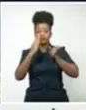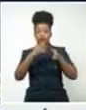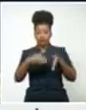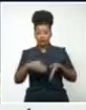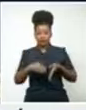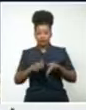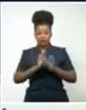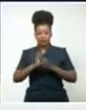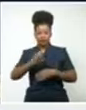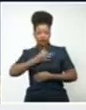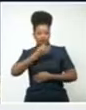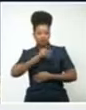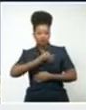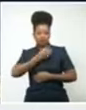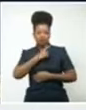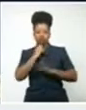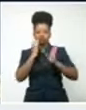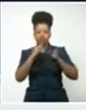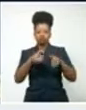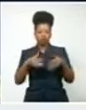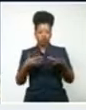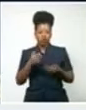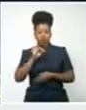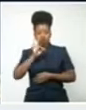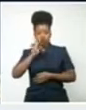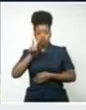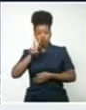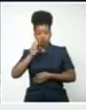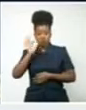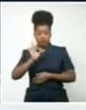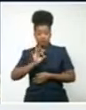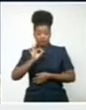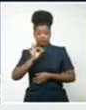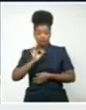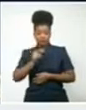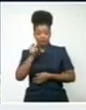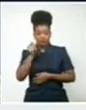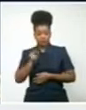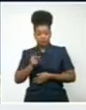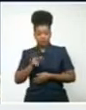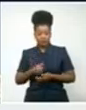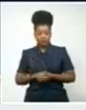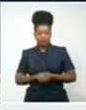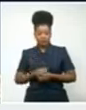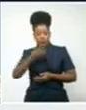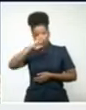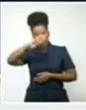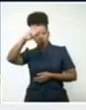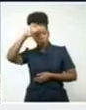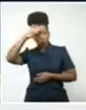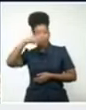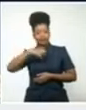refiriéndonos a los fallecidos, a los 82 fallecidos, Cuba tiene una tasa de